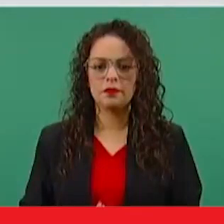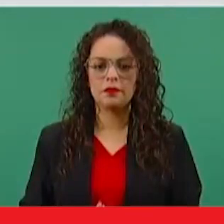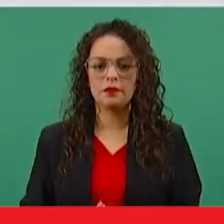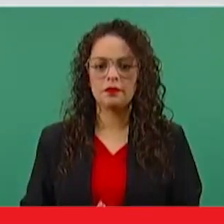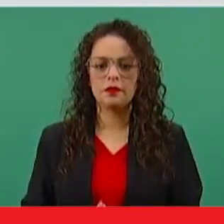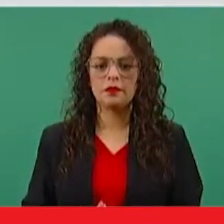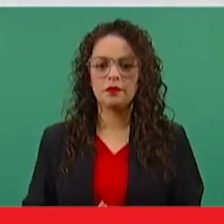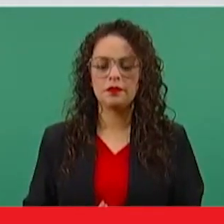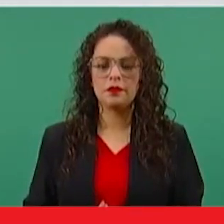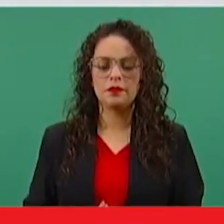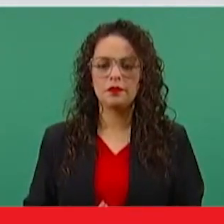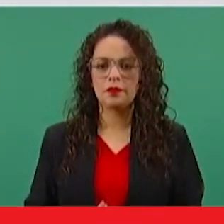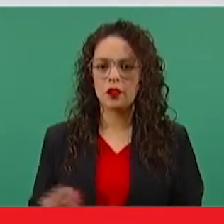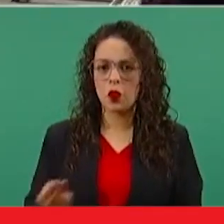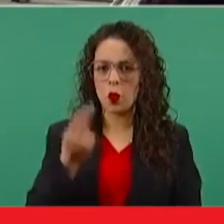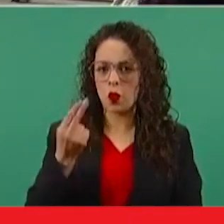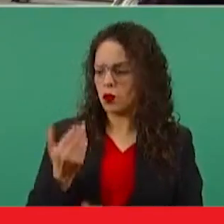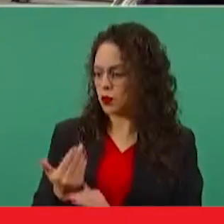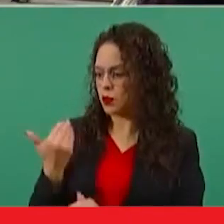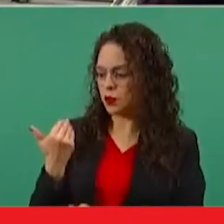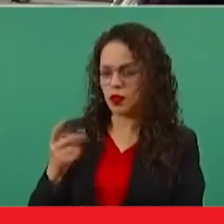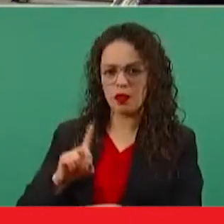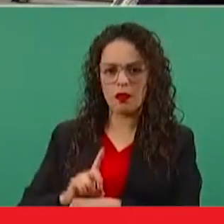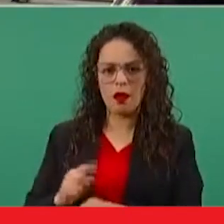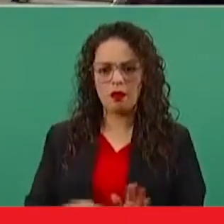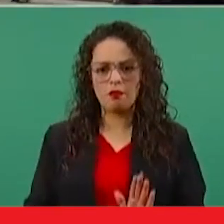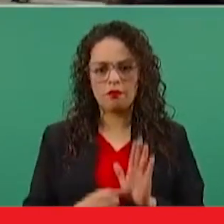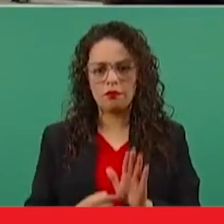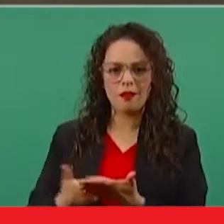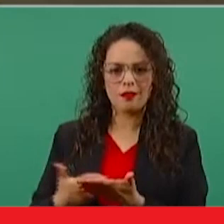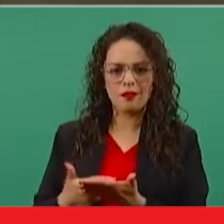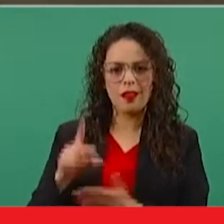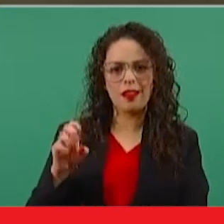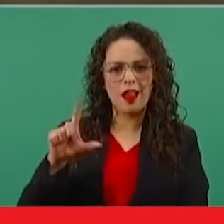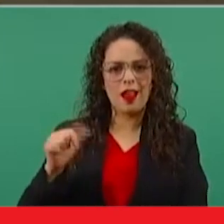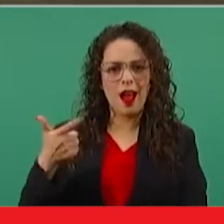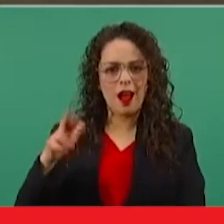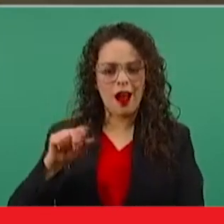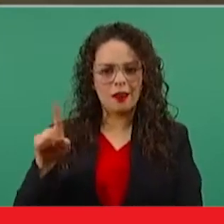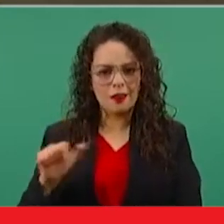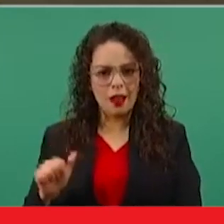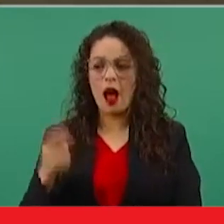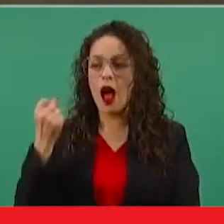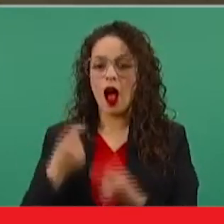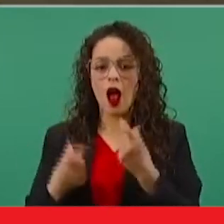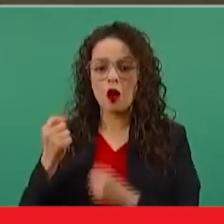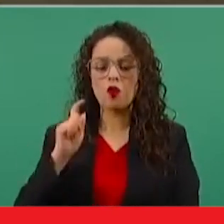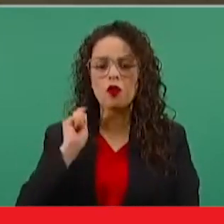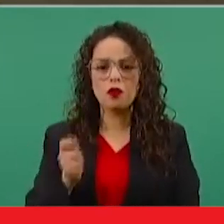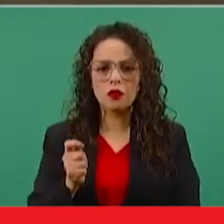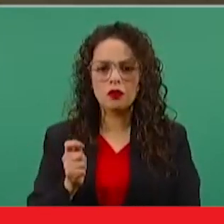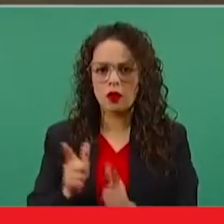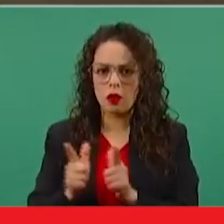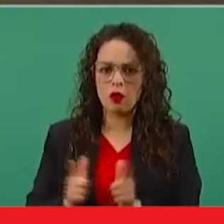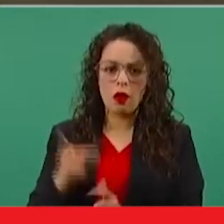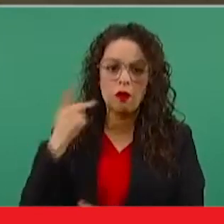presidente como usted presentó hace unos días las tarjetas rosas de adrián de la garza hay algunos partidos que lo acusan ahora de que